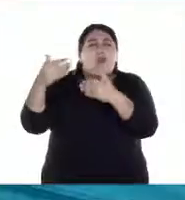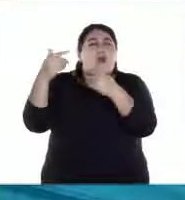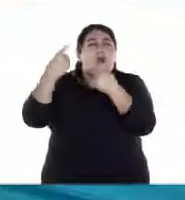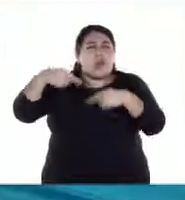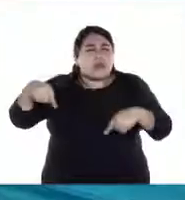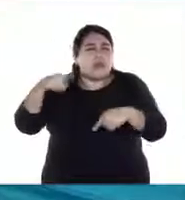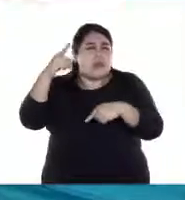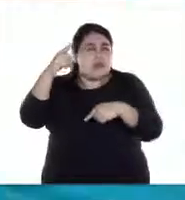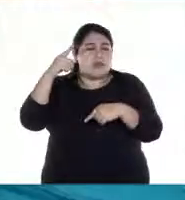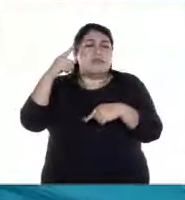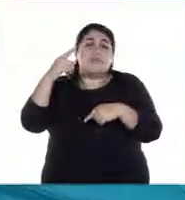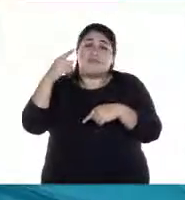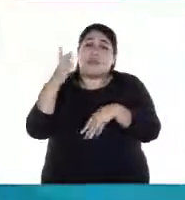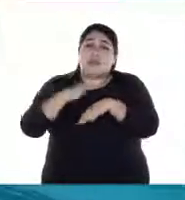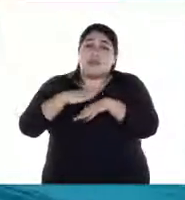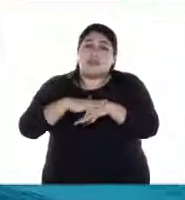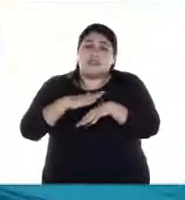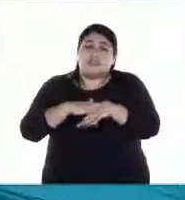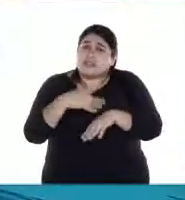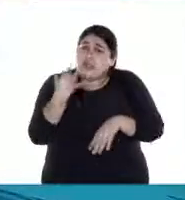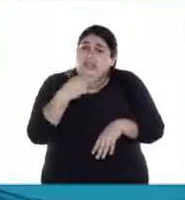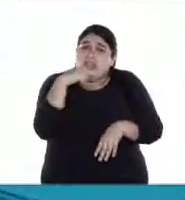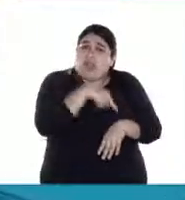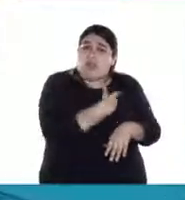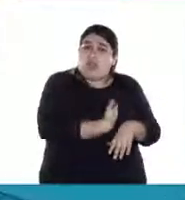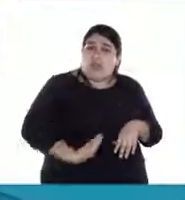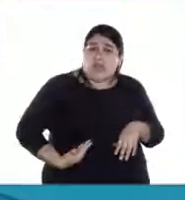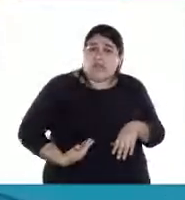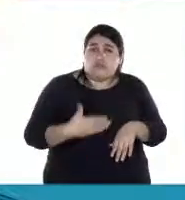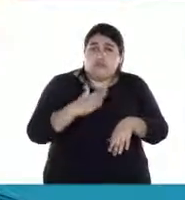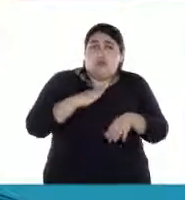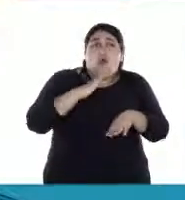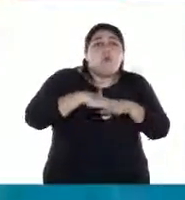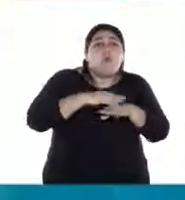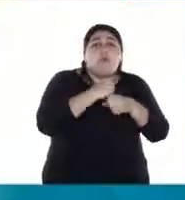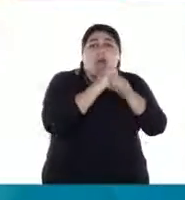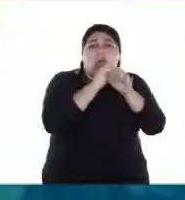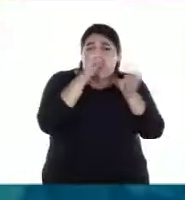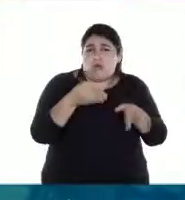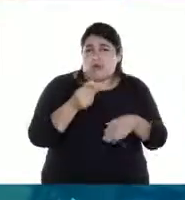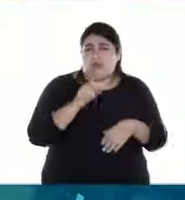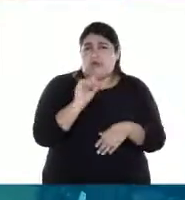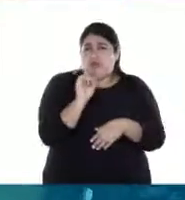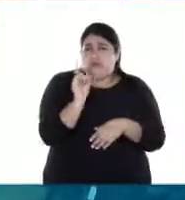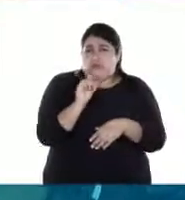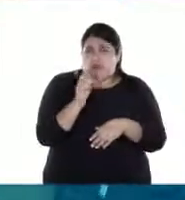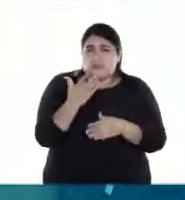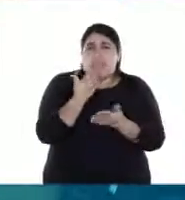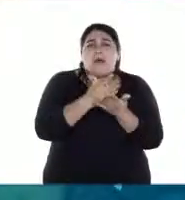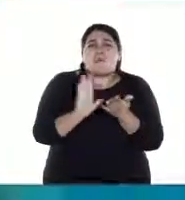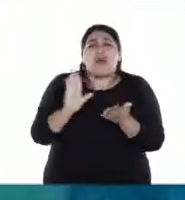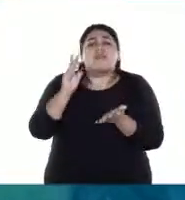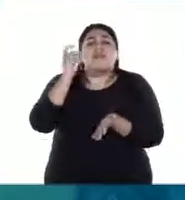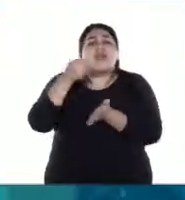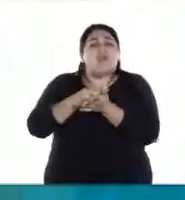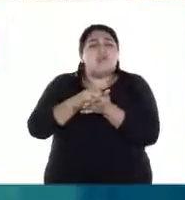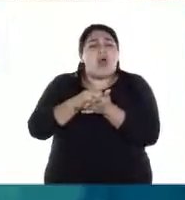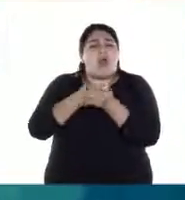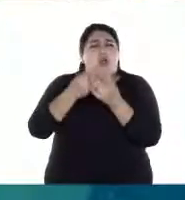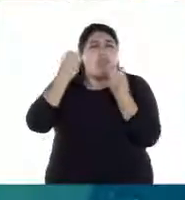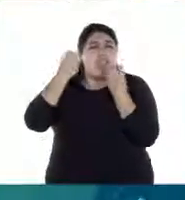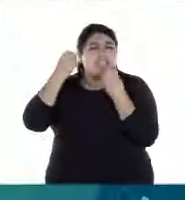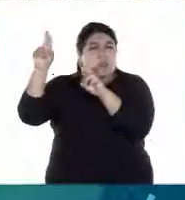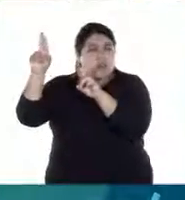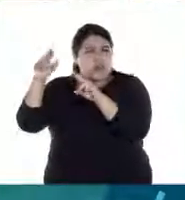vacunas, la responsabilidad la asume el Estado, no los laboratorios. Además, los exime del pago de derechos de importación y de otros